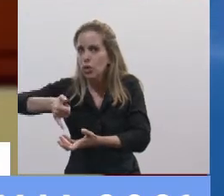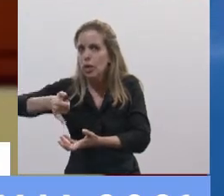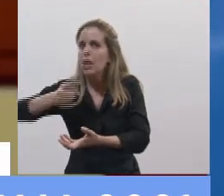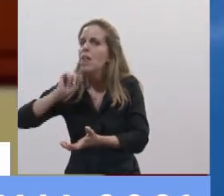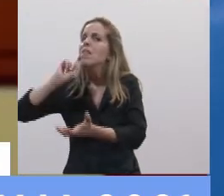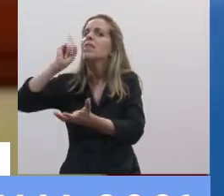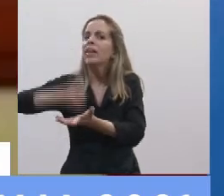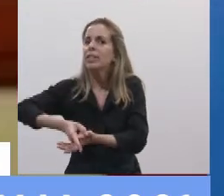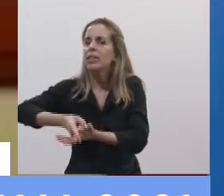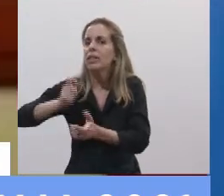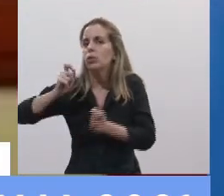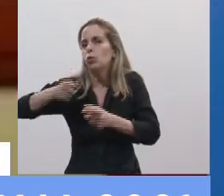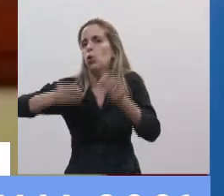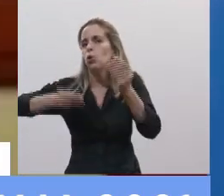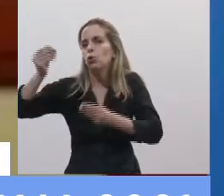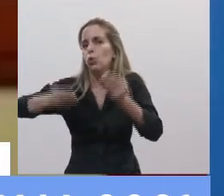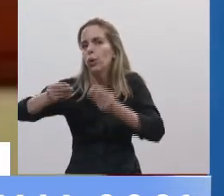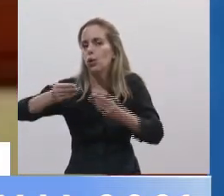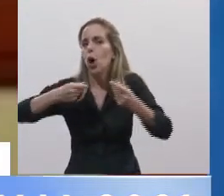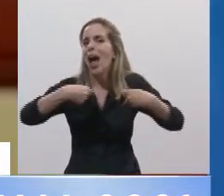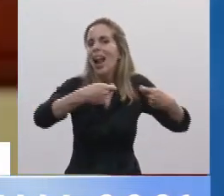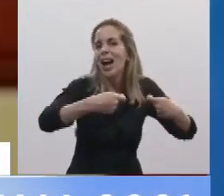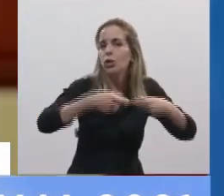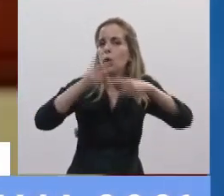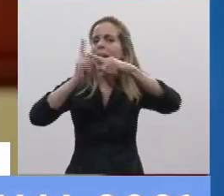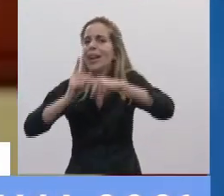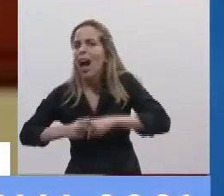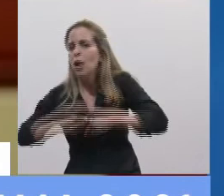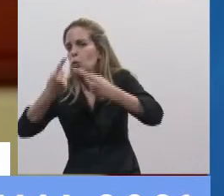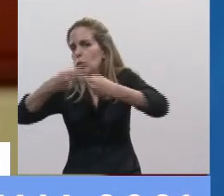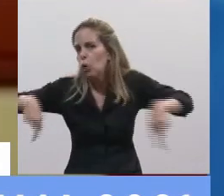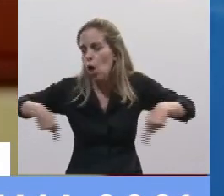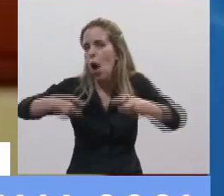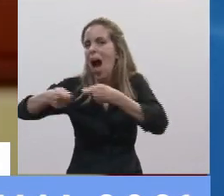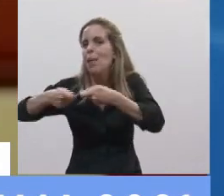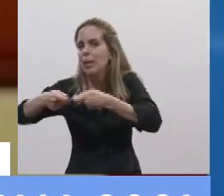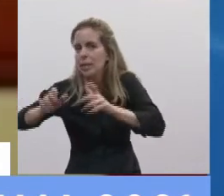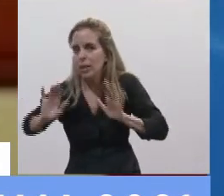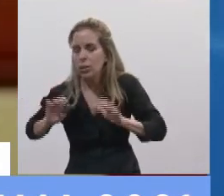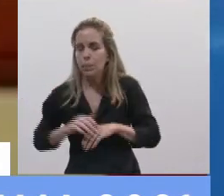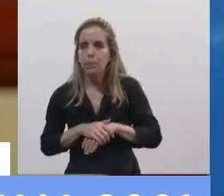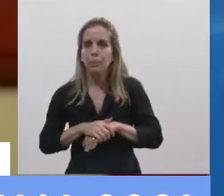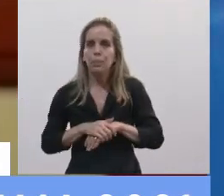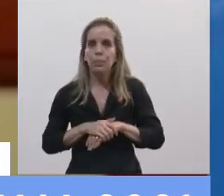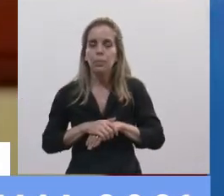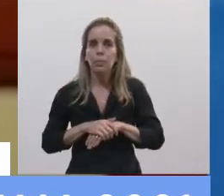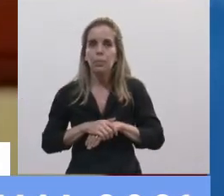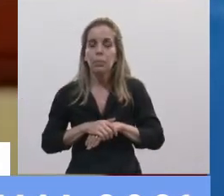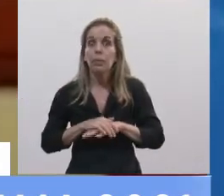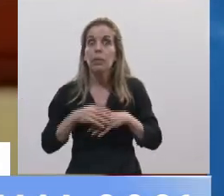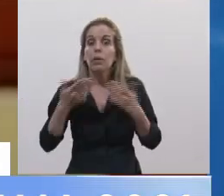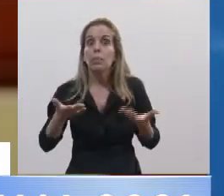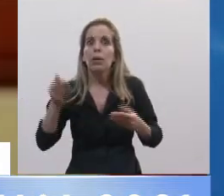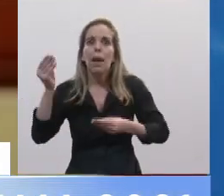un presupuesto de los gastos y el cálculo de los recursos de la administración. Y por otro lado, porque los presupuestos no deben ser